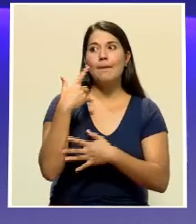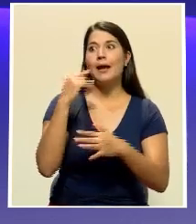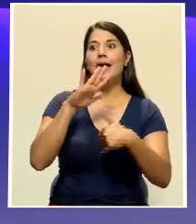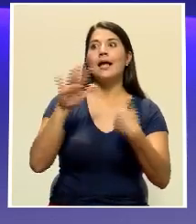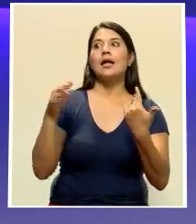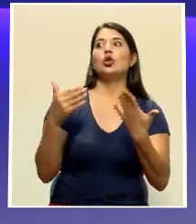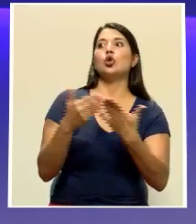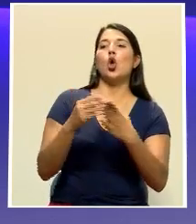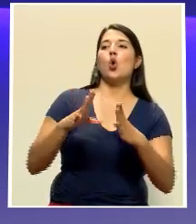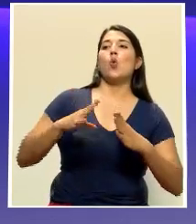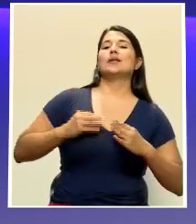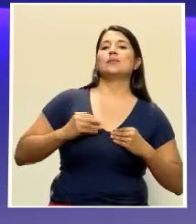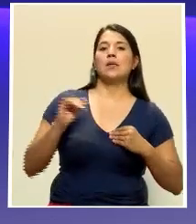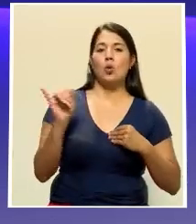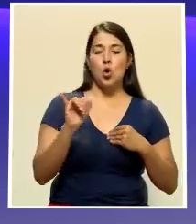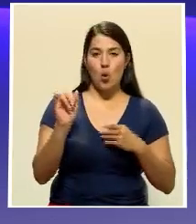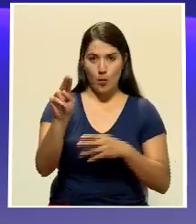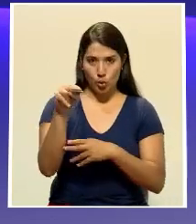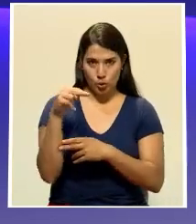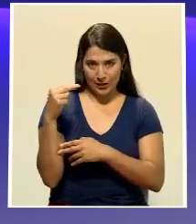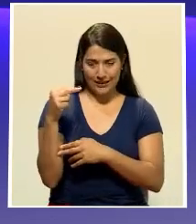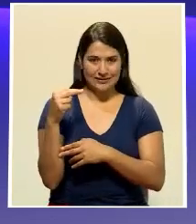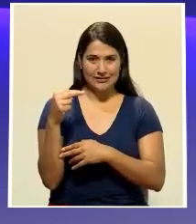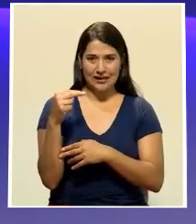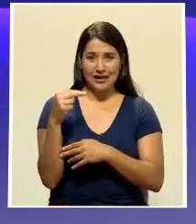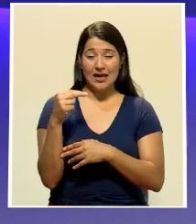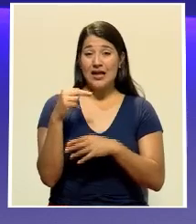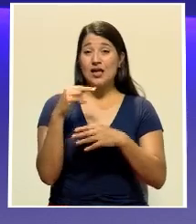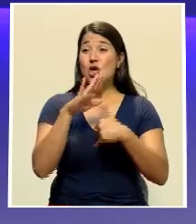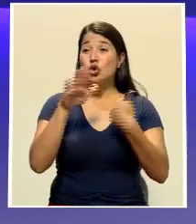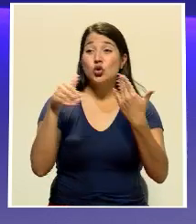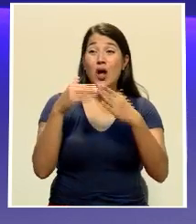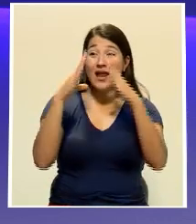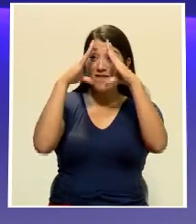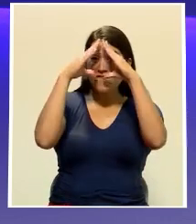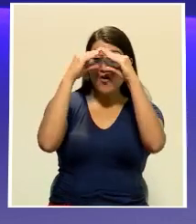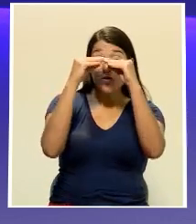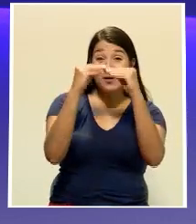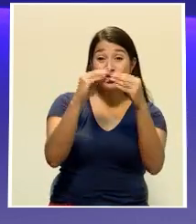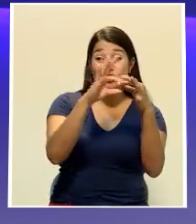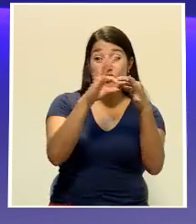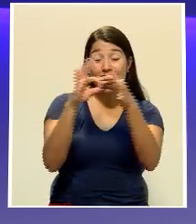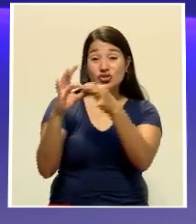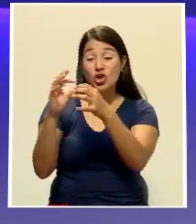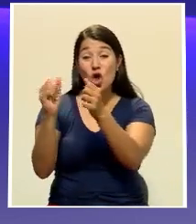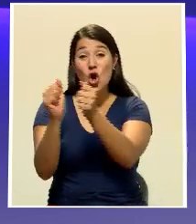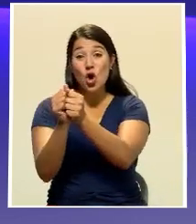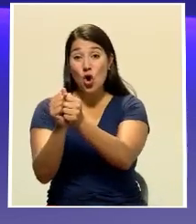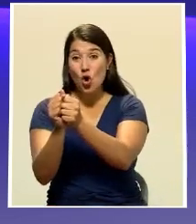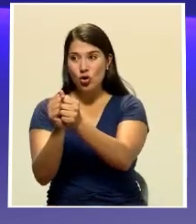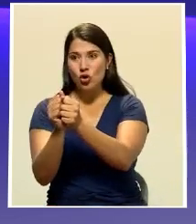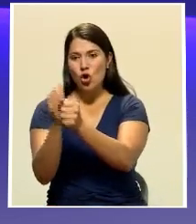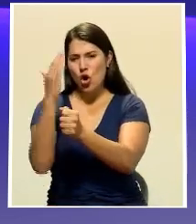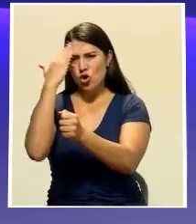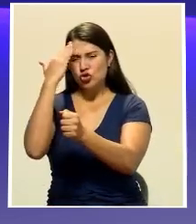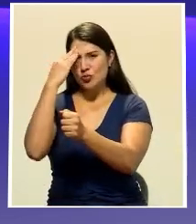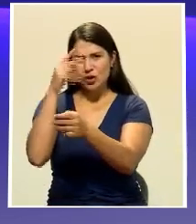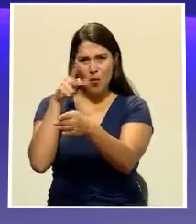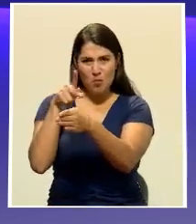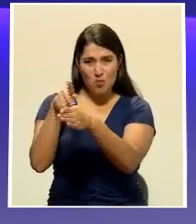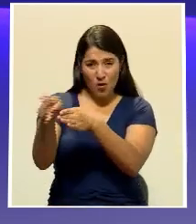La información que se genera a partir de criterios profesionales se mezcla y obtiene el